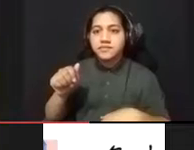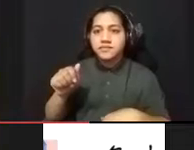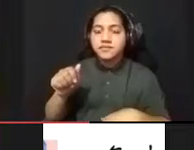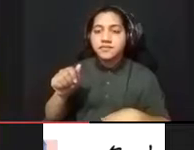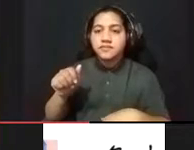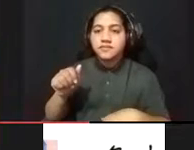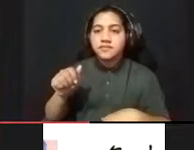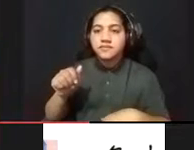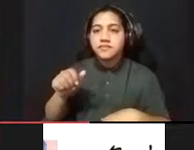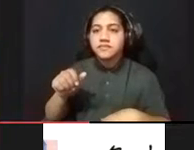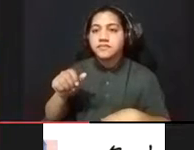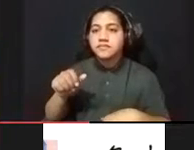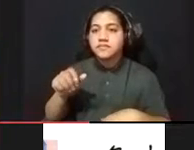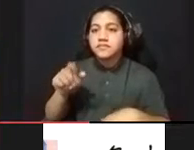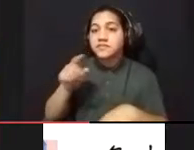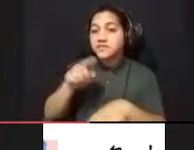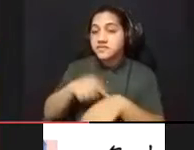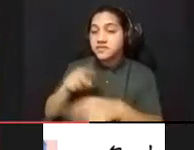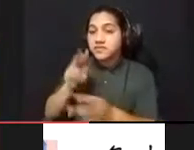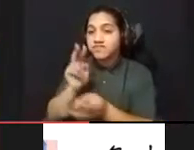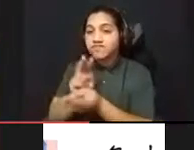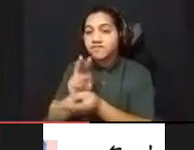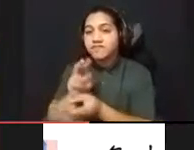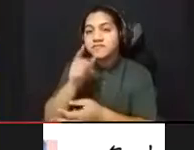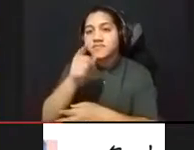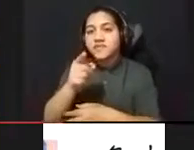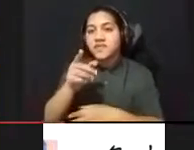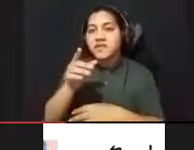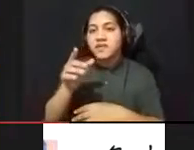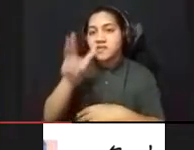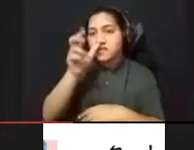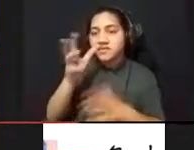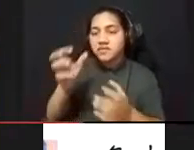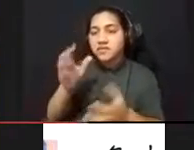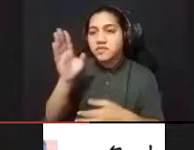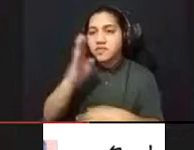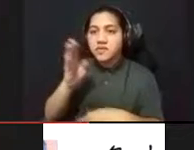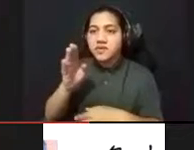Es época de aparearse y la cucarachita quiere buscar un novio.